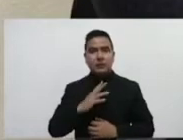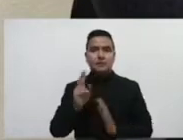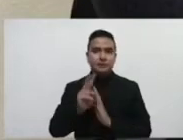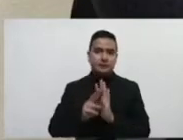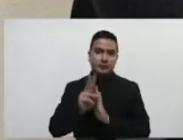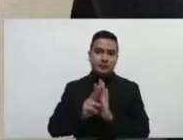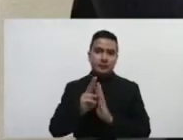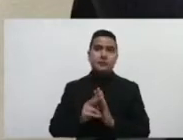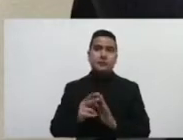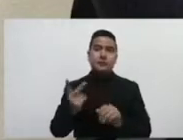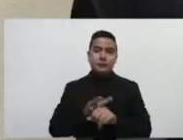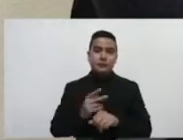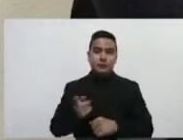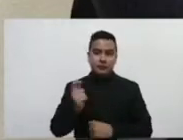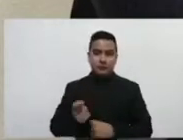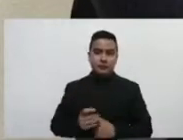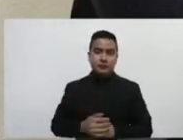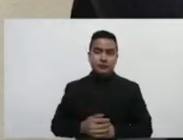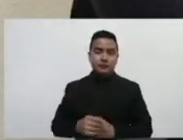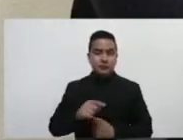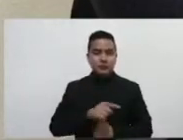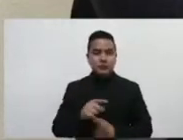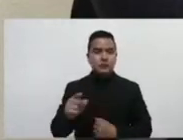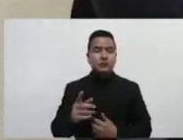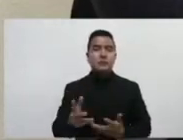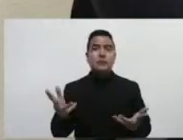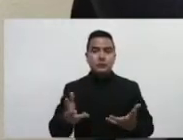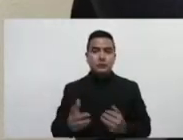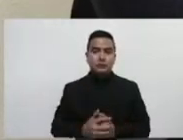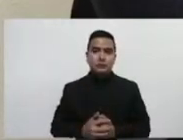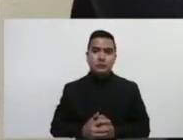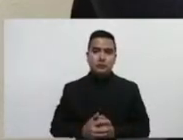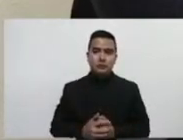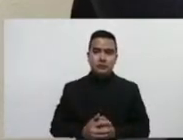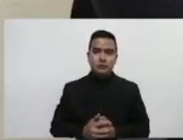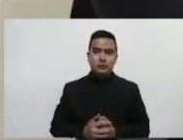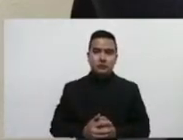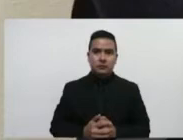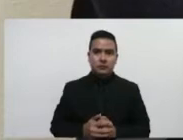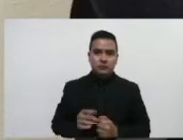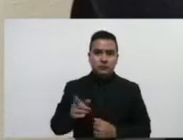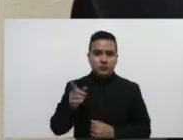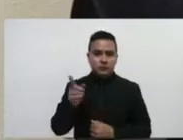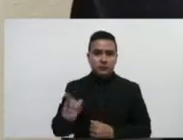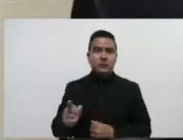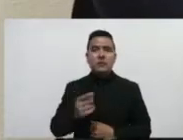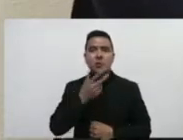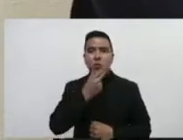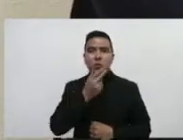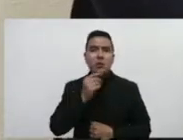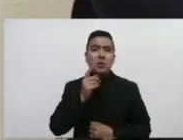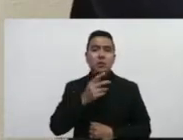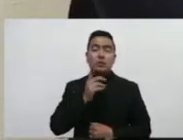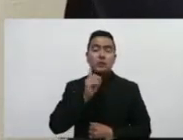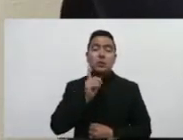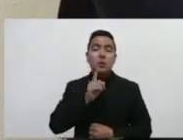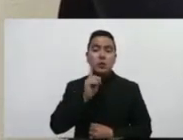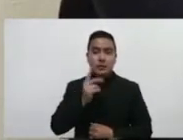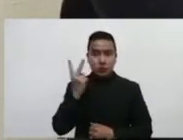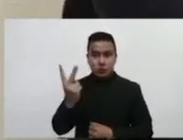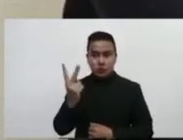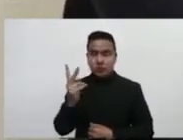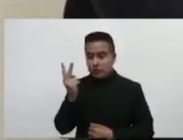por ejemplo, un spot que precisamente se tenía en la elección de Coahuila de la